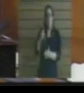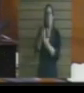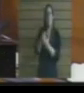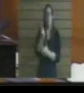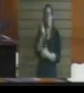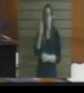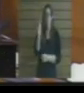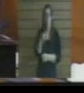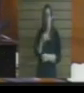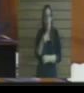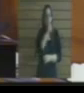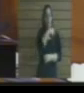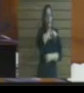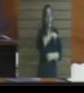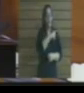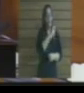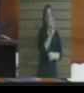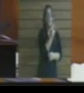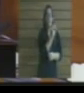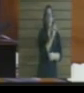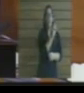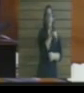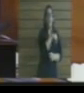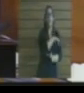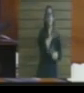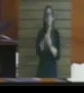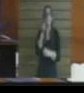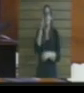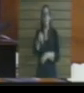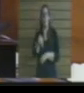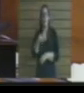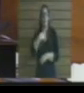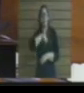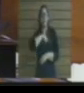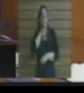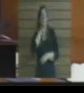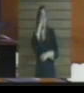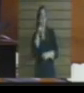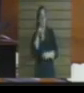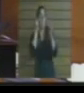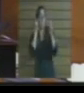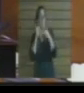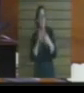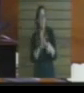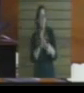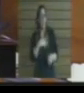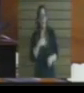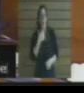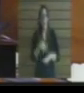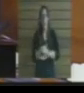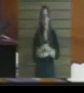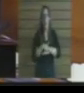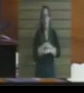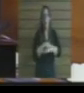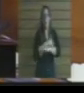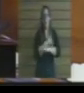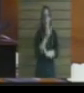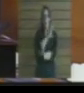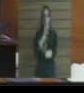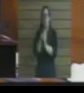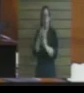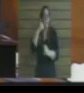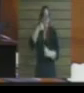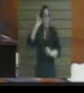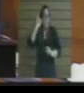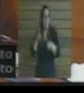el gobierno de Navarra, Sodena. Y eso es lo que nos preocupa. Es decir, esto no es una inversión del gobierno a su cuenta y riesgo, con todas